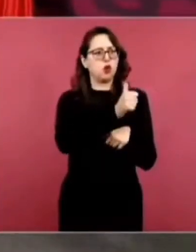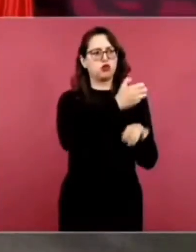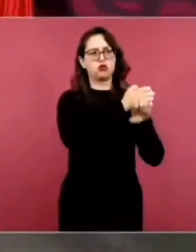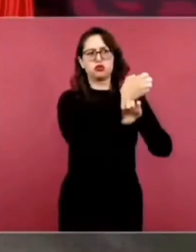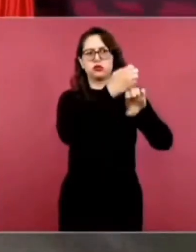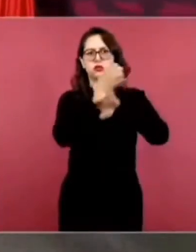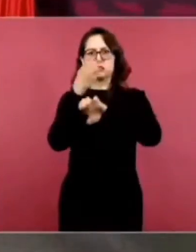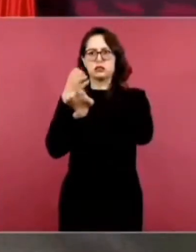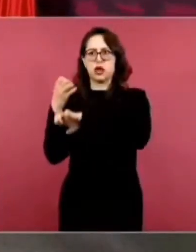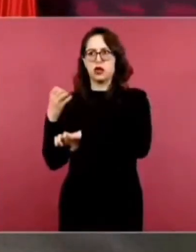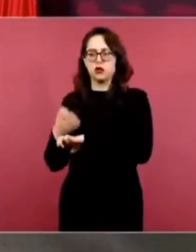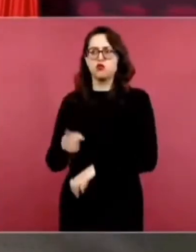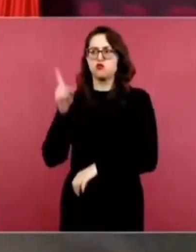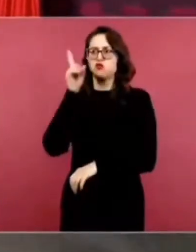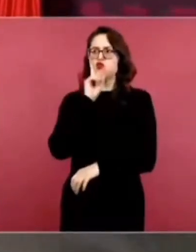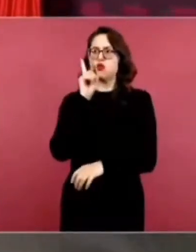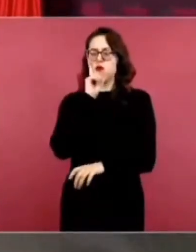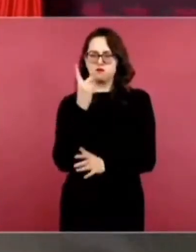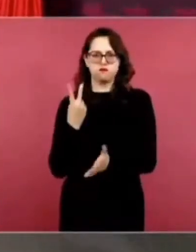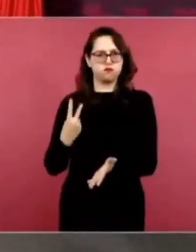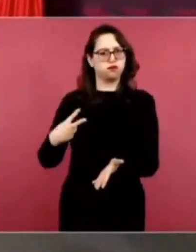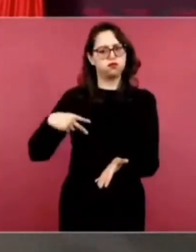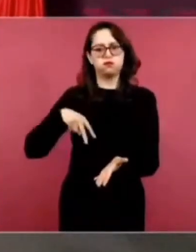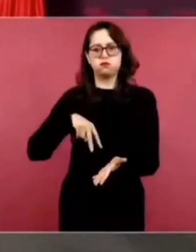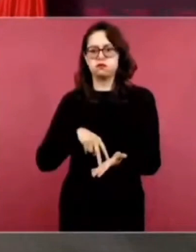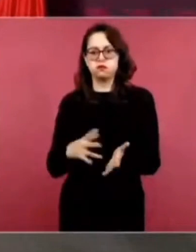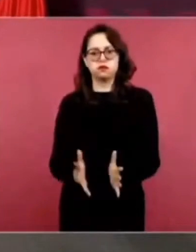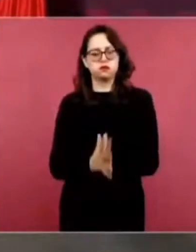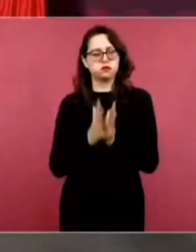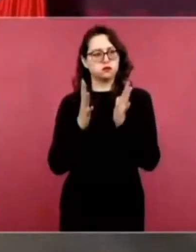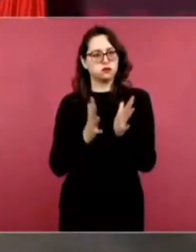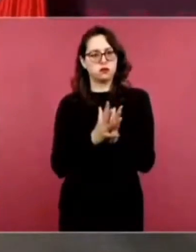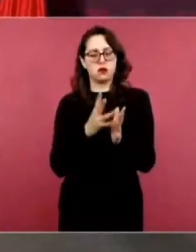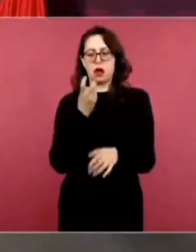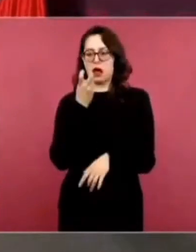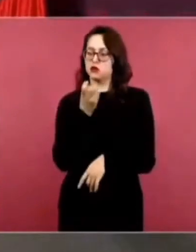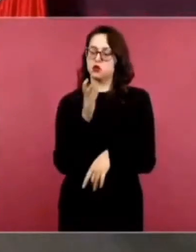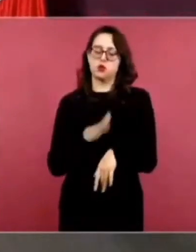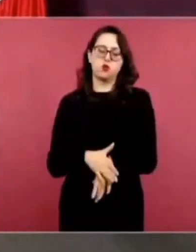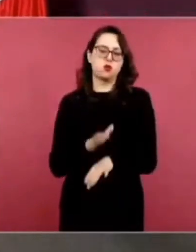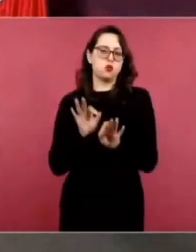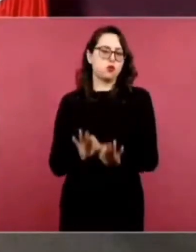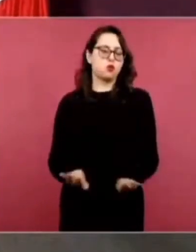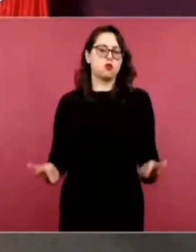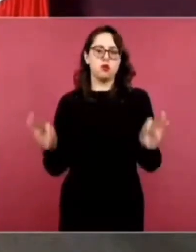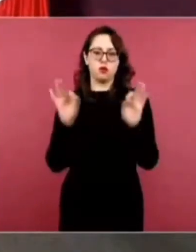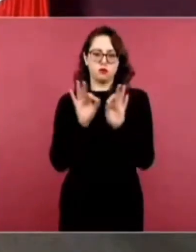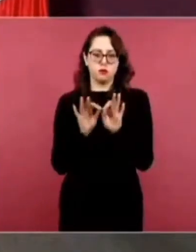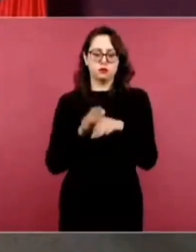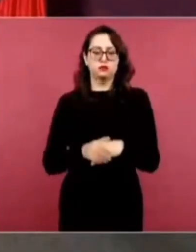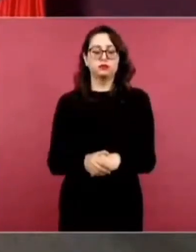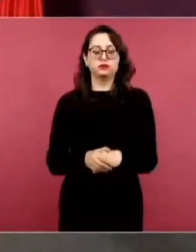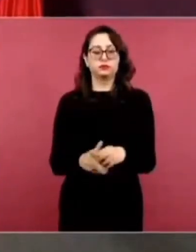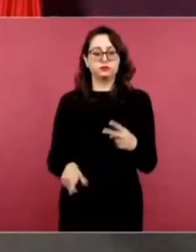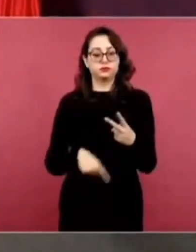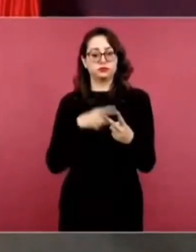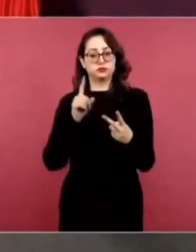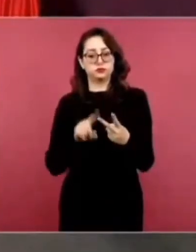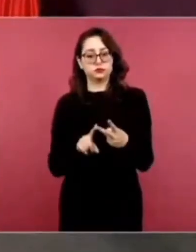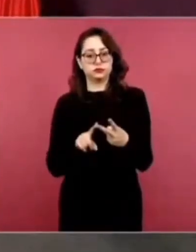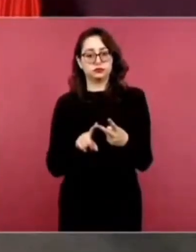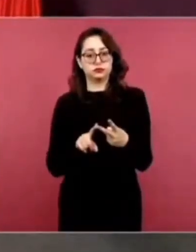un avance fundamental para la democracia. En el caso